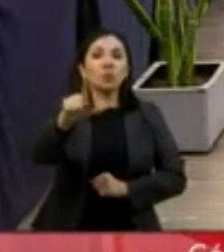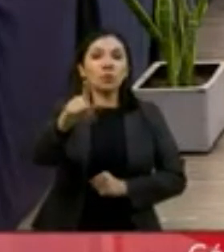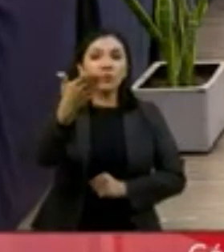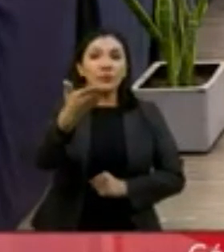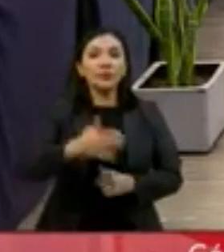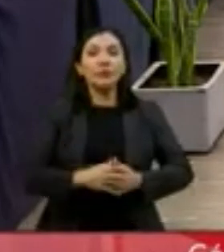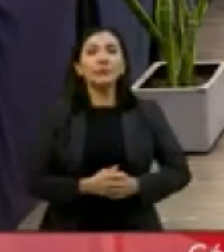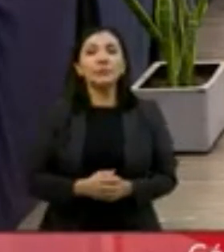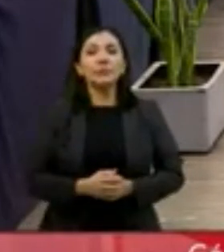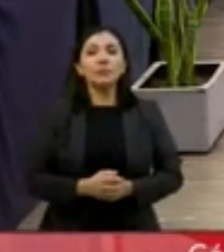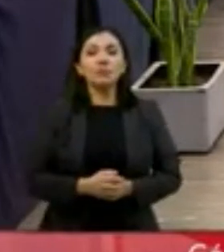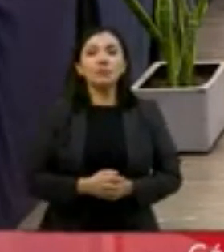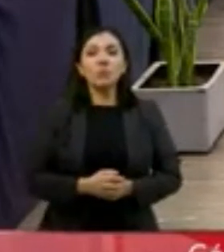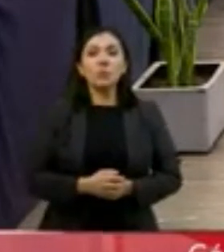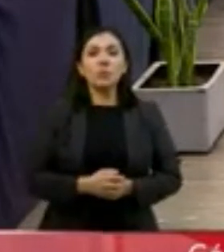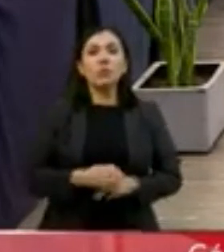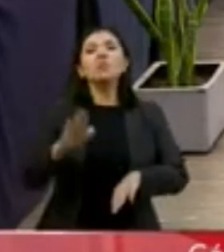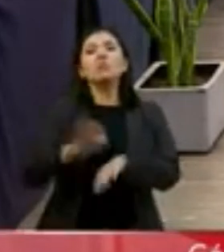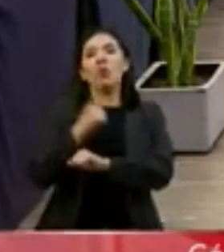fue